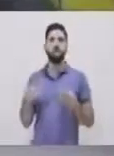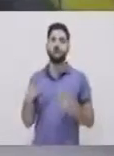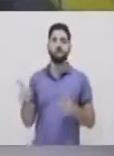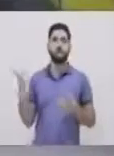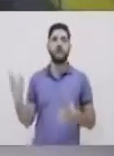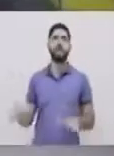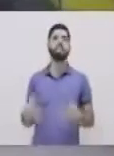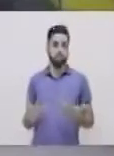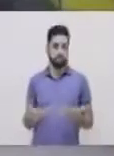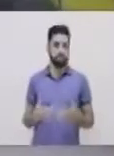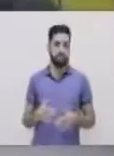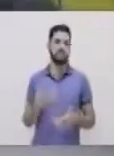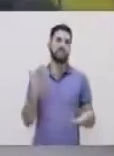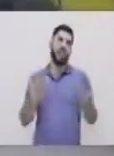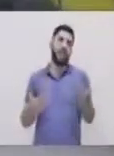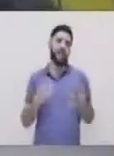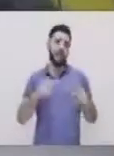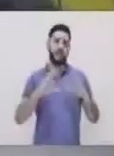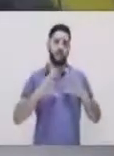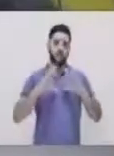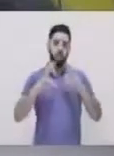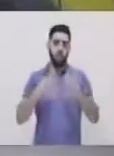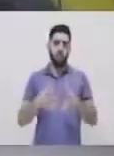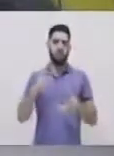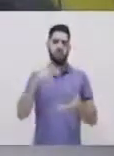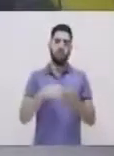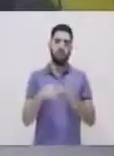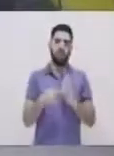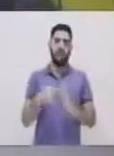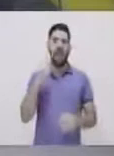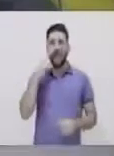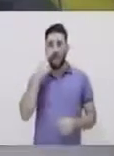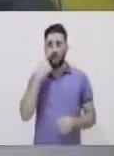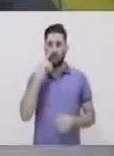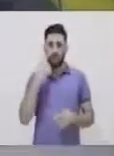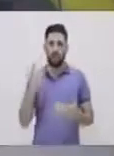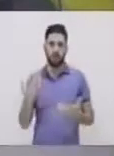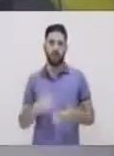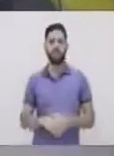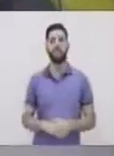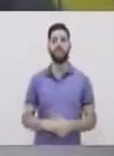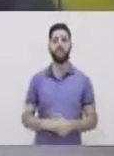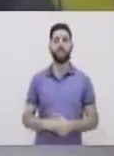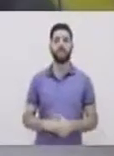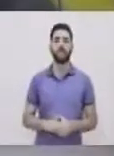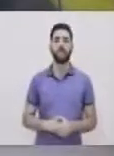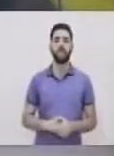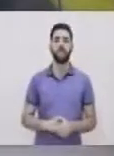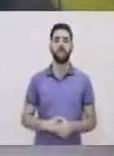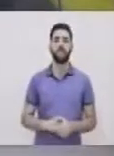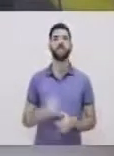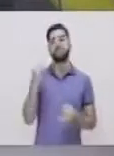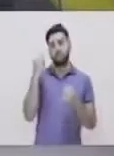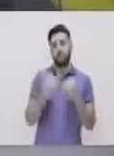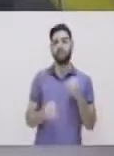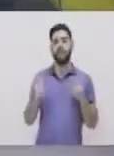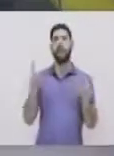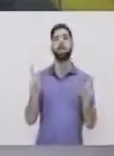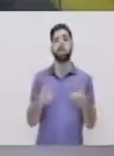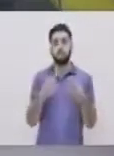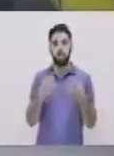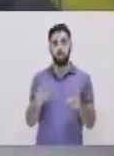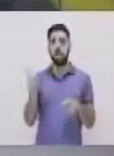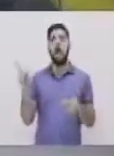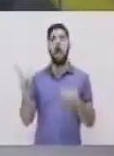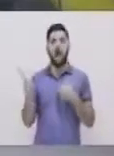libros. Este mundo sería un poquito aburrido, considero. Claro. Al final pues la